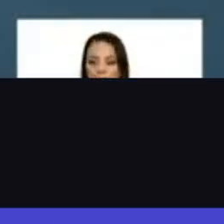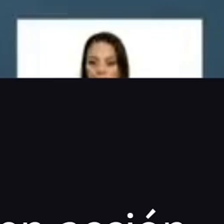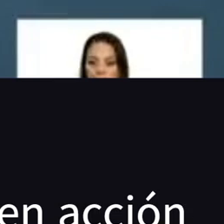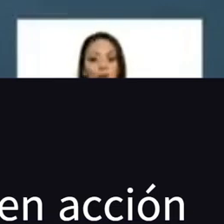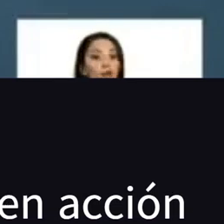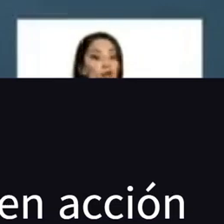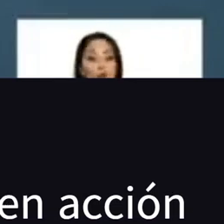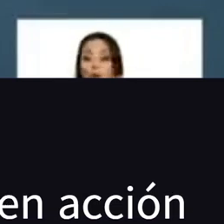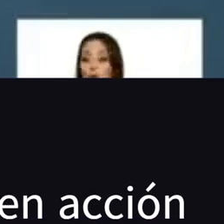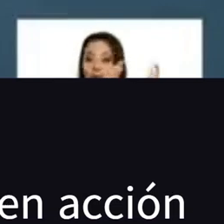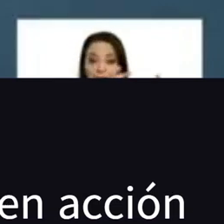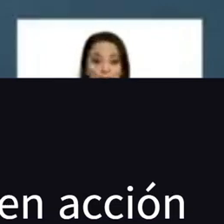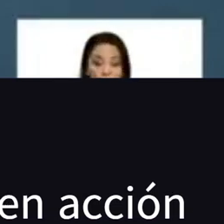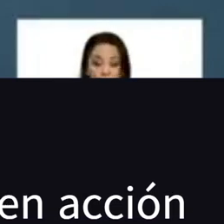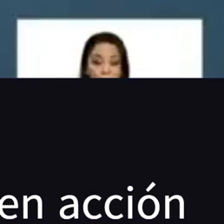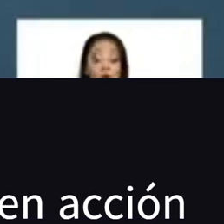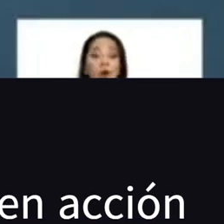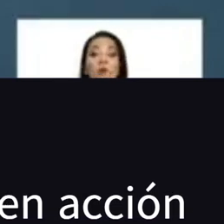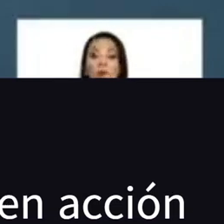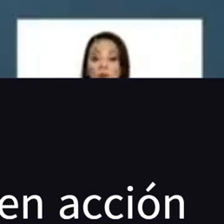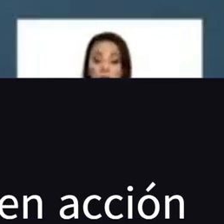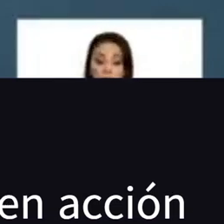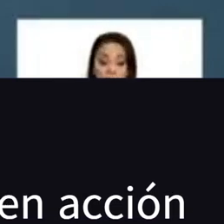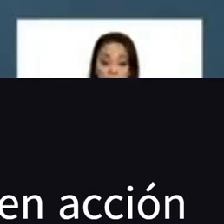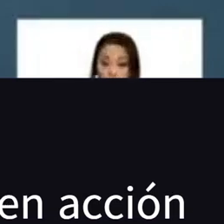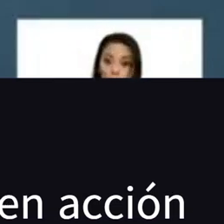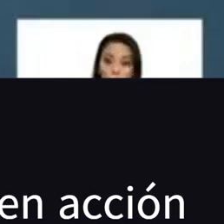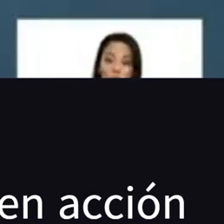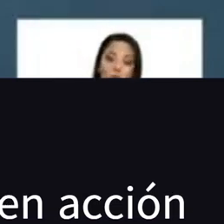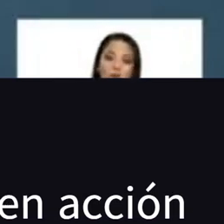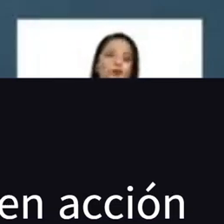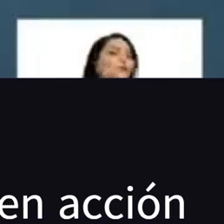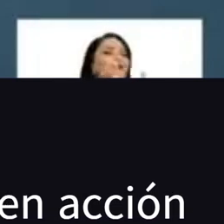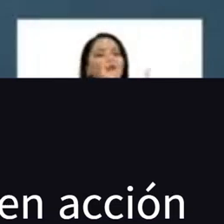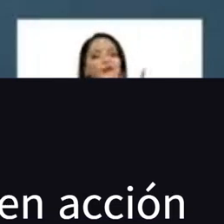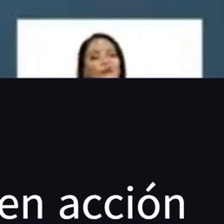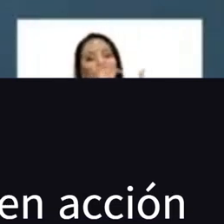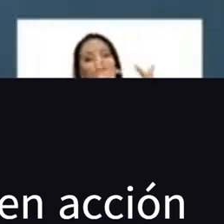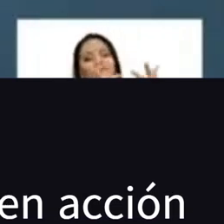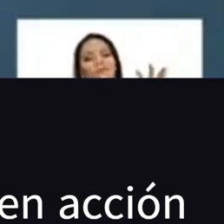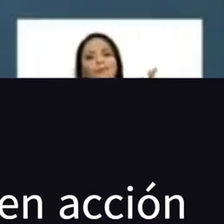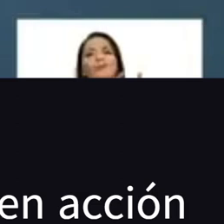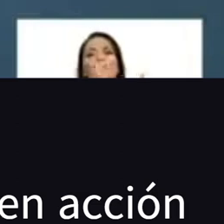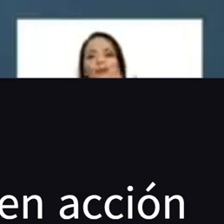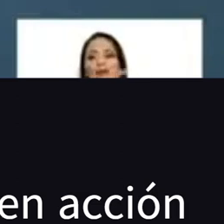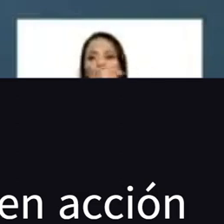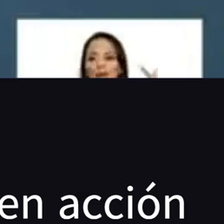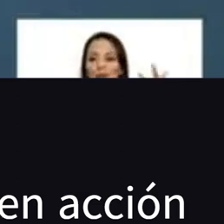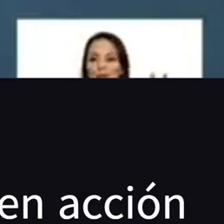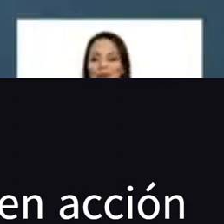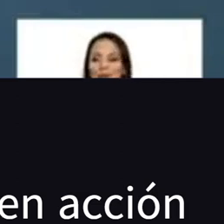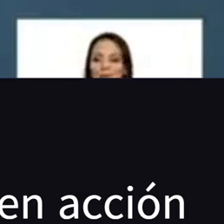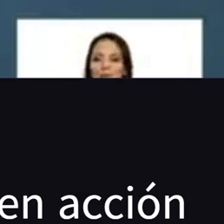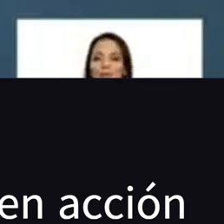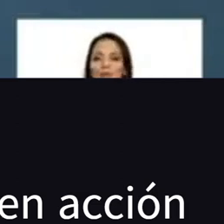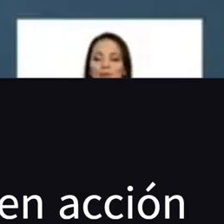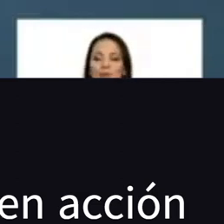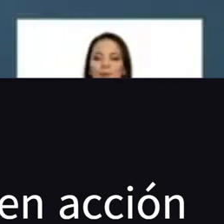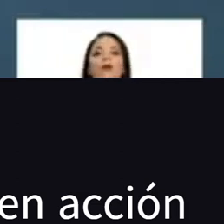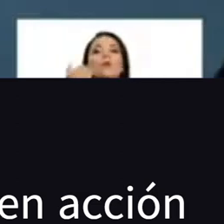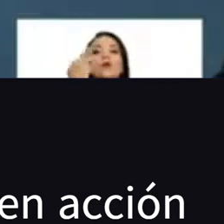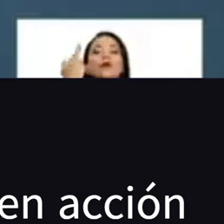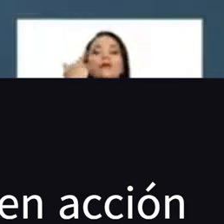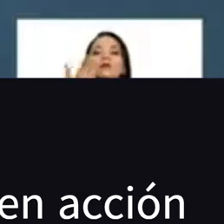como dijo el señor presidente, no es un único proyecto, son varios proyectos. ¿Y por qué nosotros planteamos